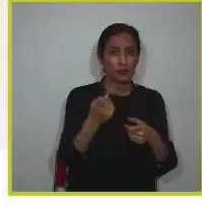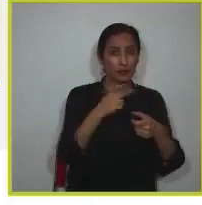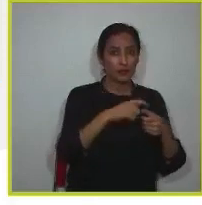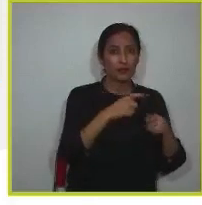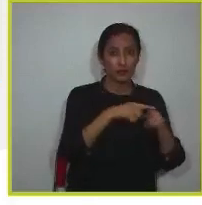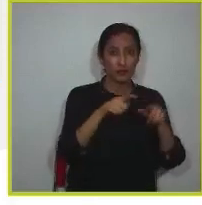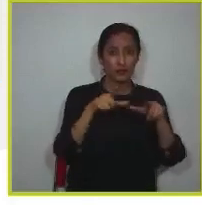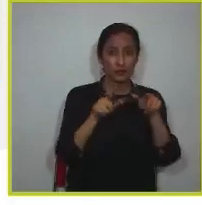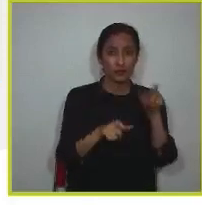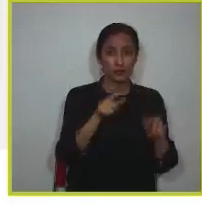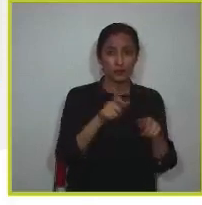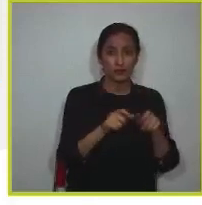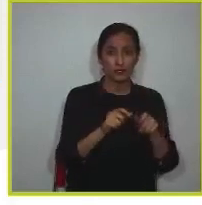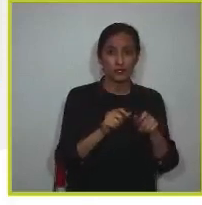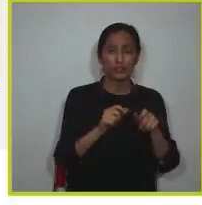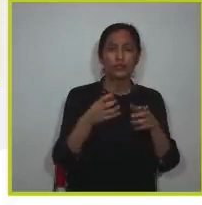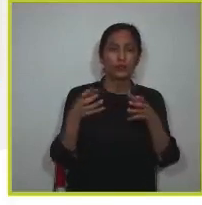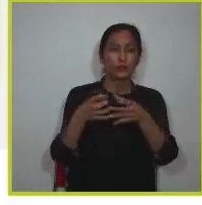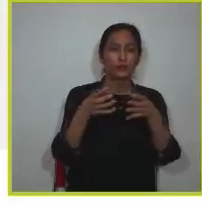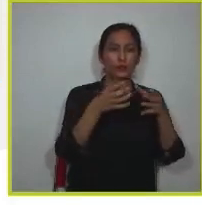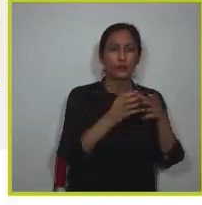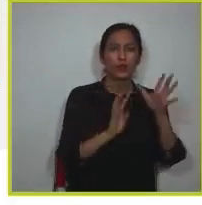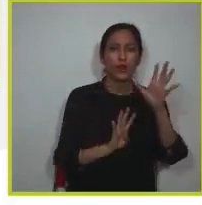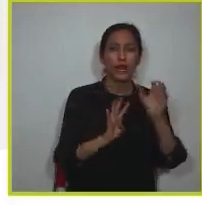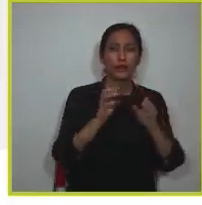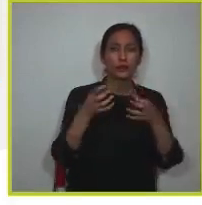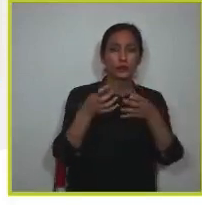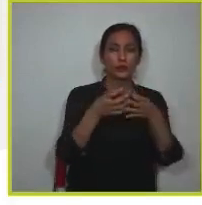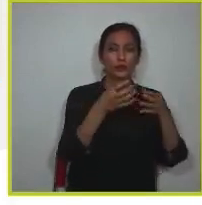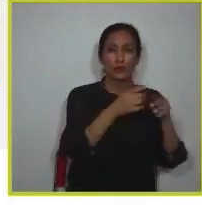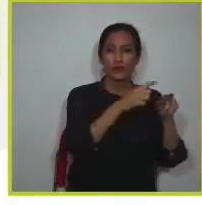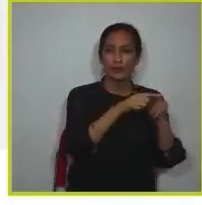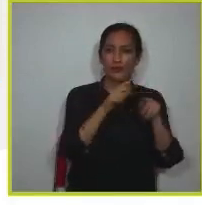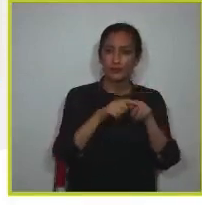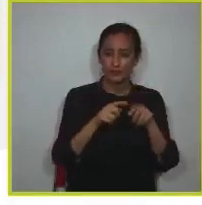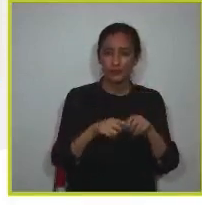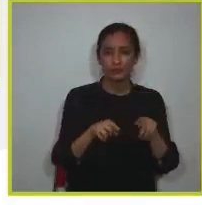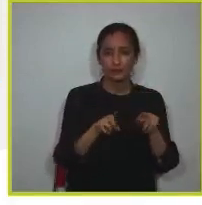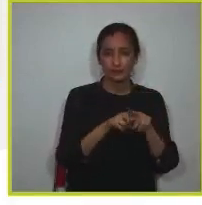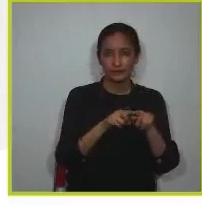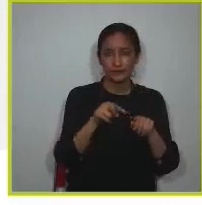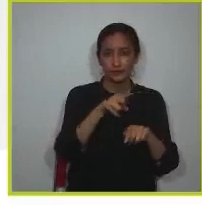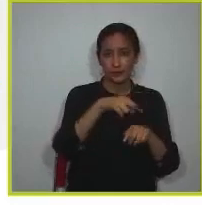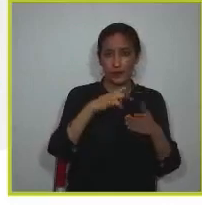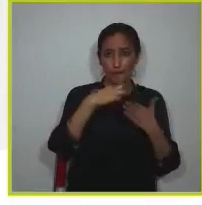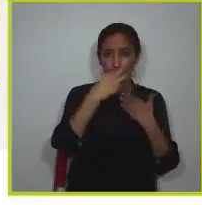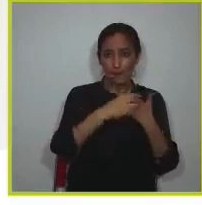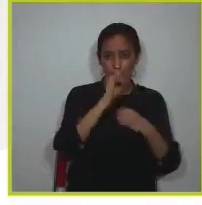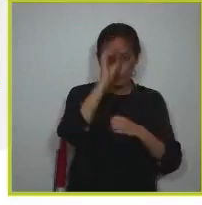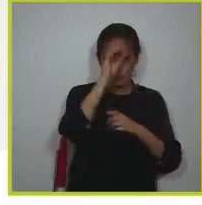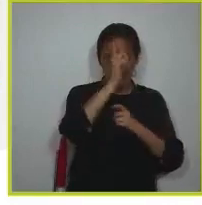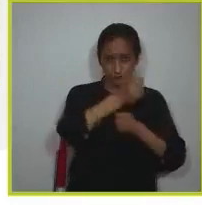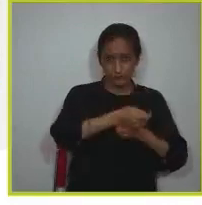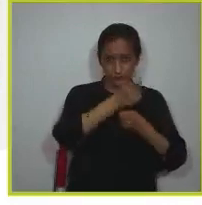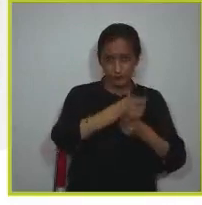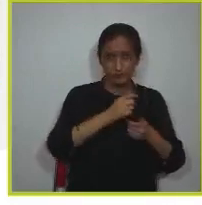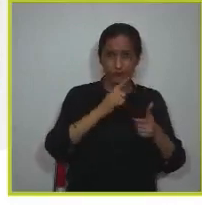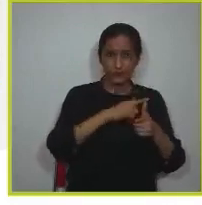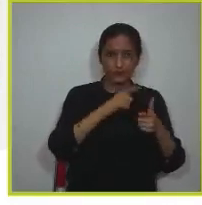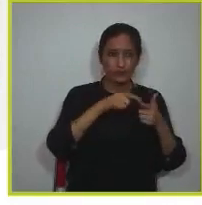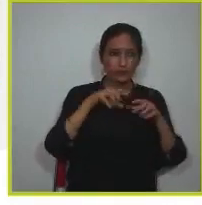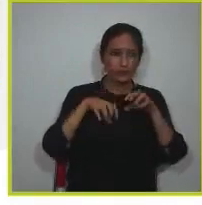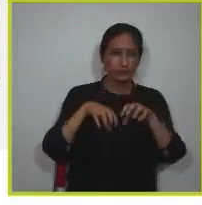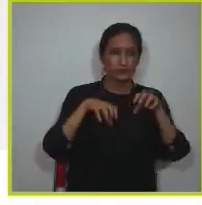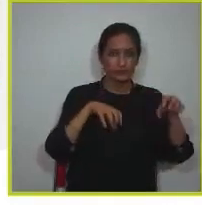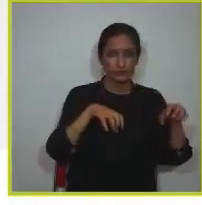del distrito catorce comunidades originarias de los ámbitos de influencia de los proyectos Mineros de tintay en tapacaya y